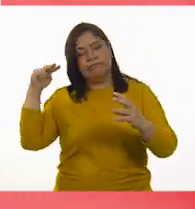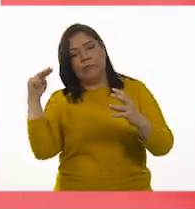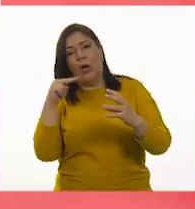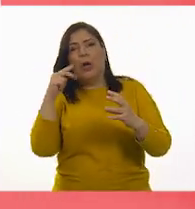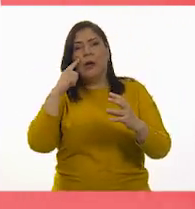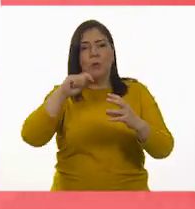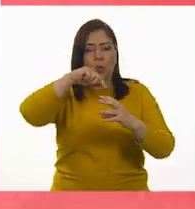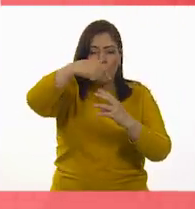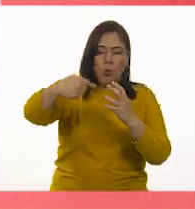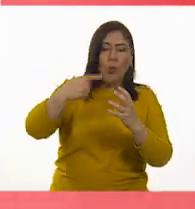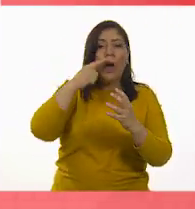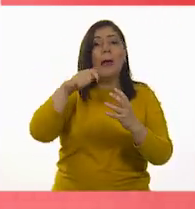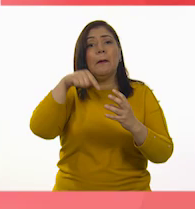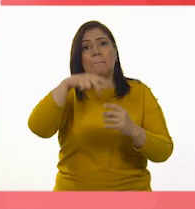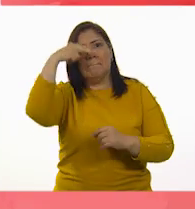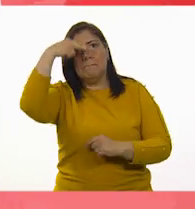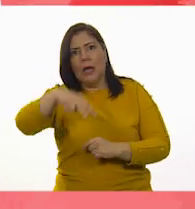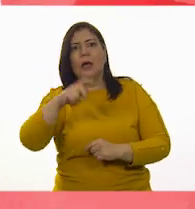turismo.